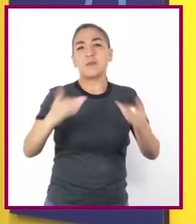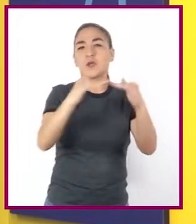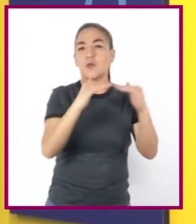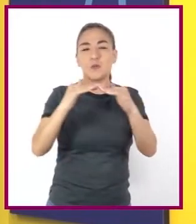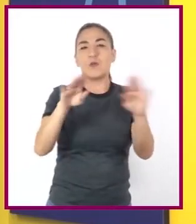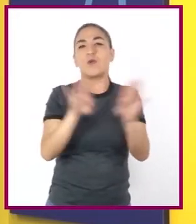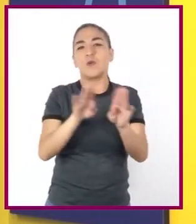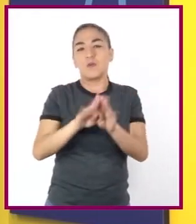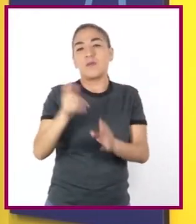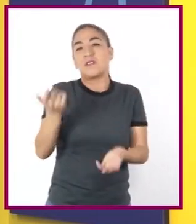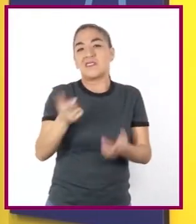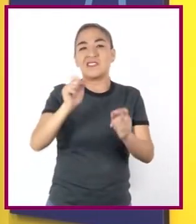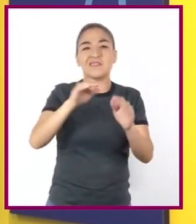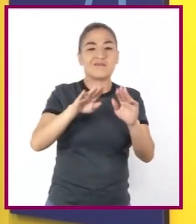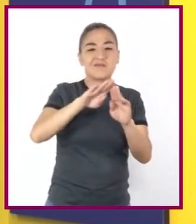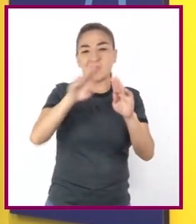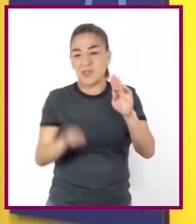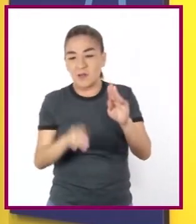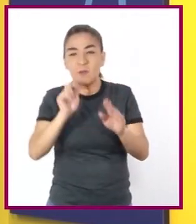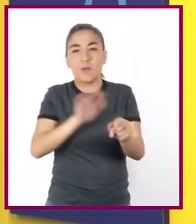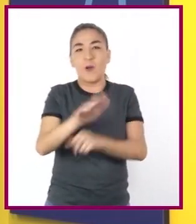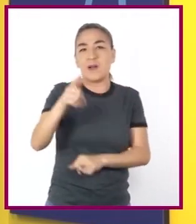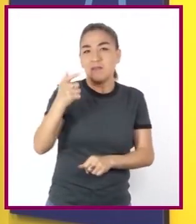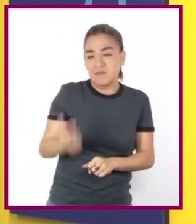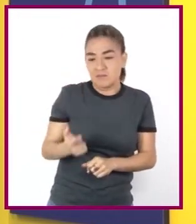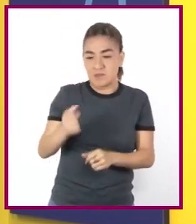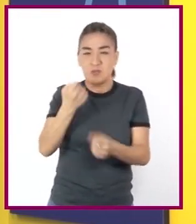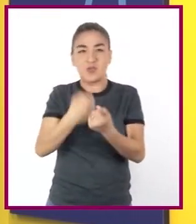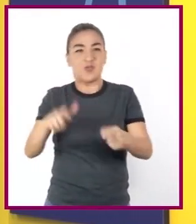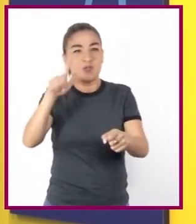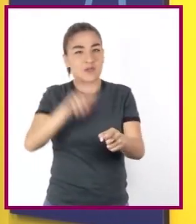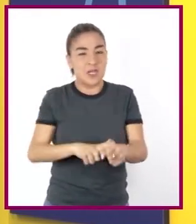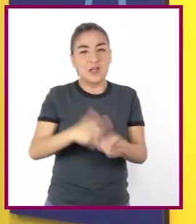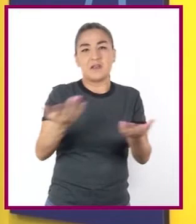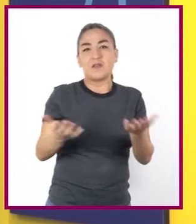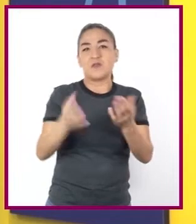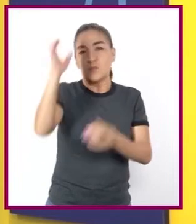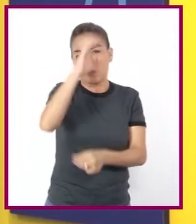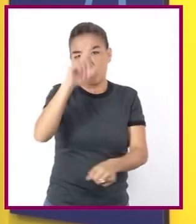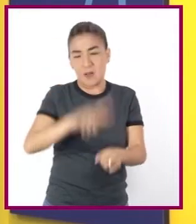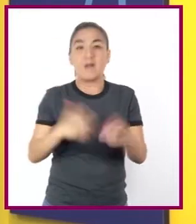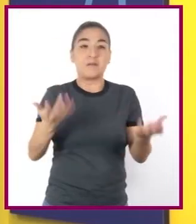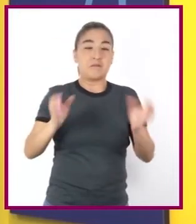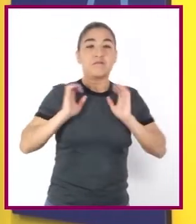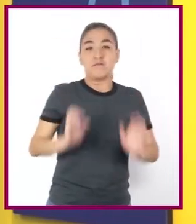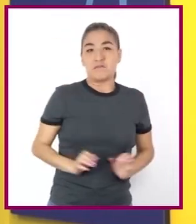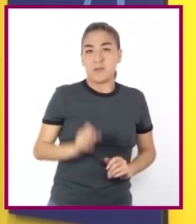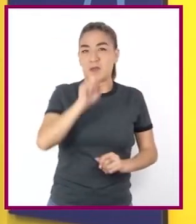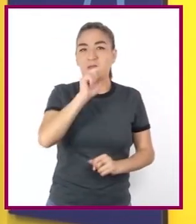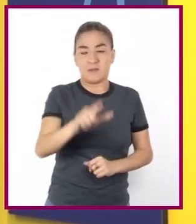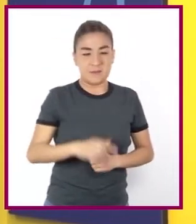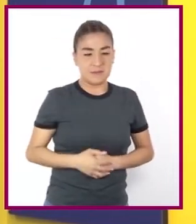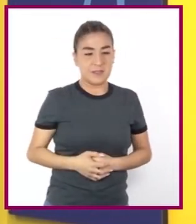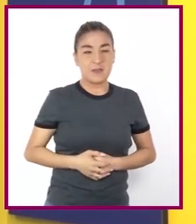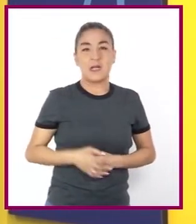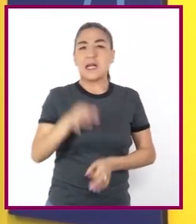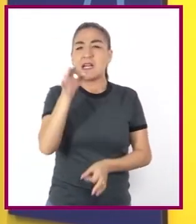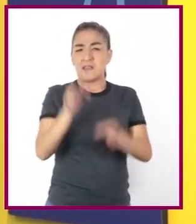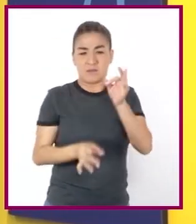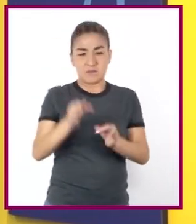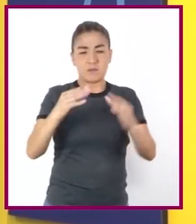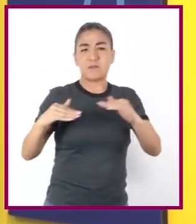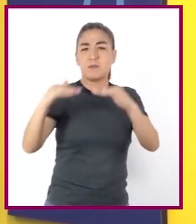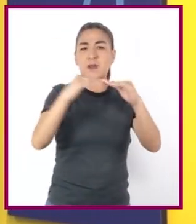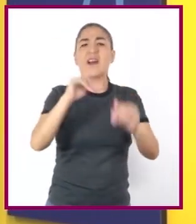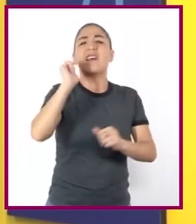tipo económico, social, cultural o físico. La igualdad jurídica se refiere